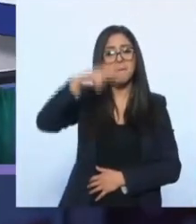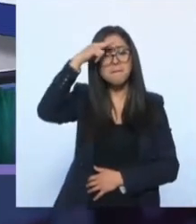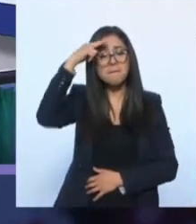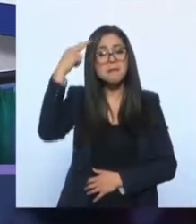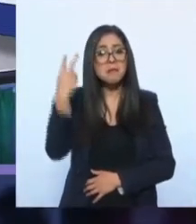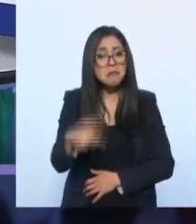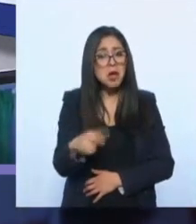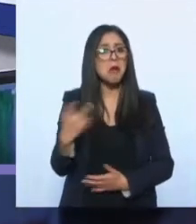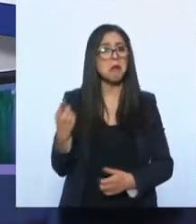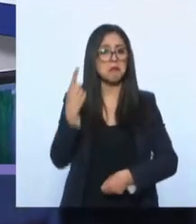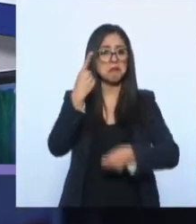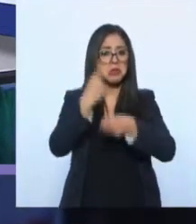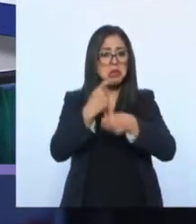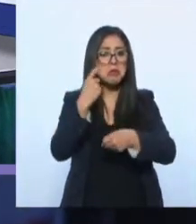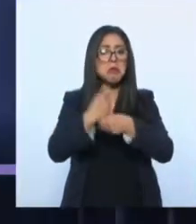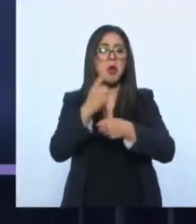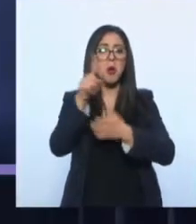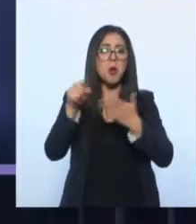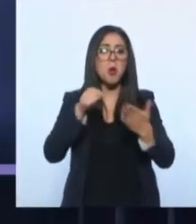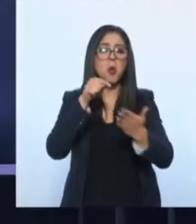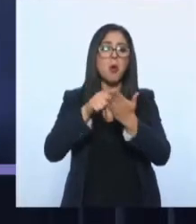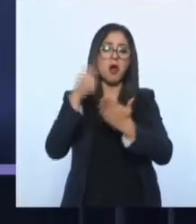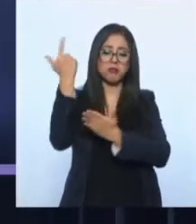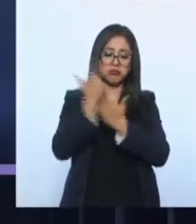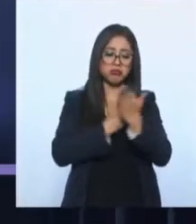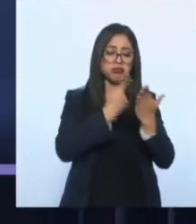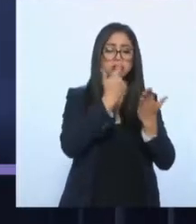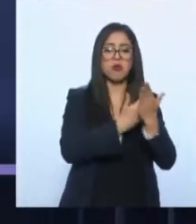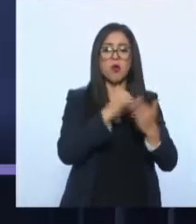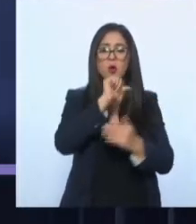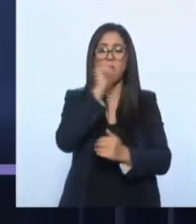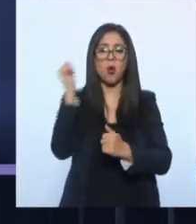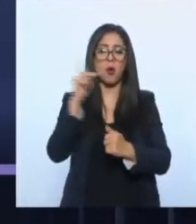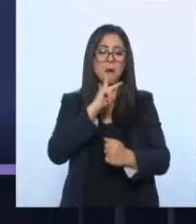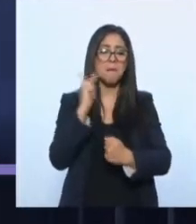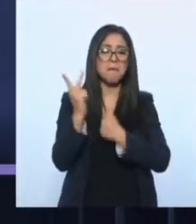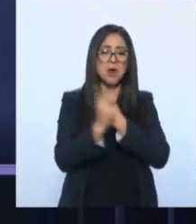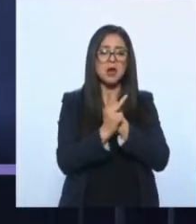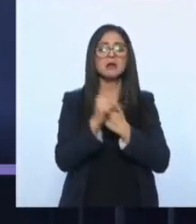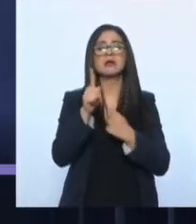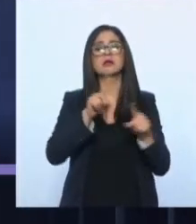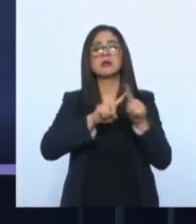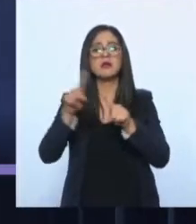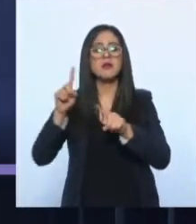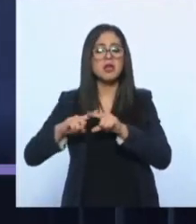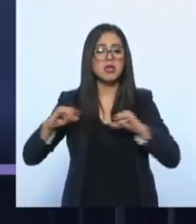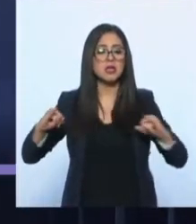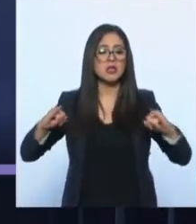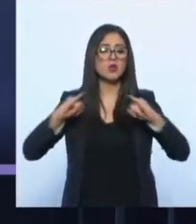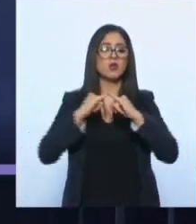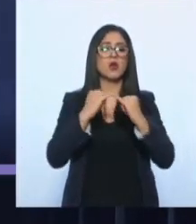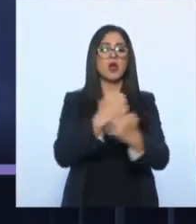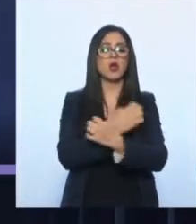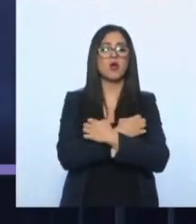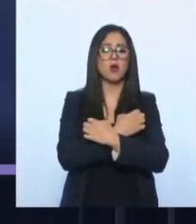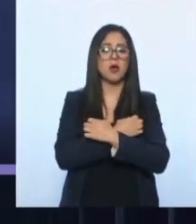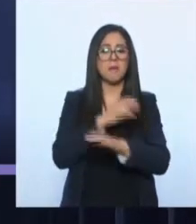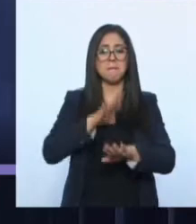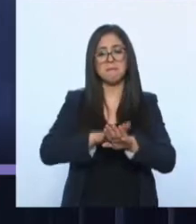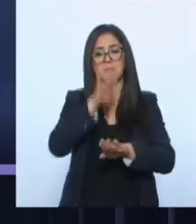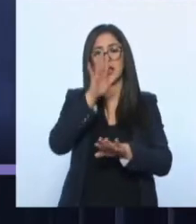primeros lugares en el extranjero, en listas, en el ranking mundial de instituciones educativas más importantes por